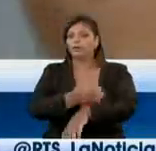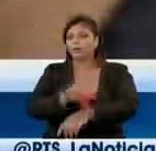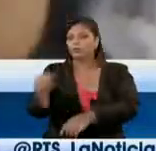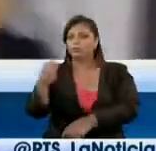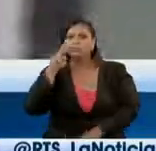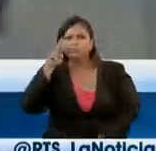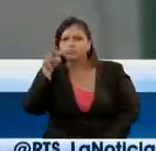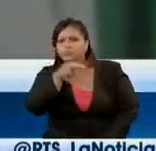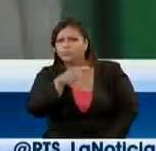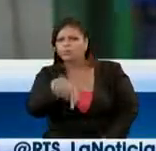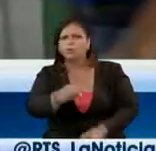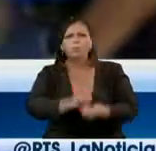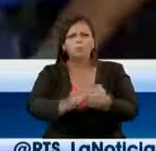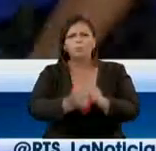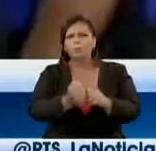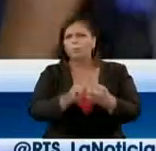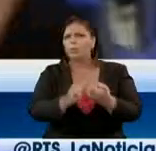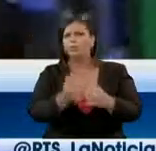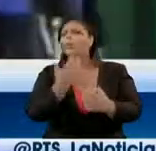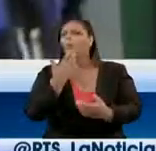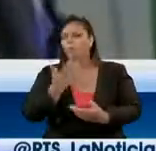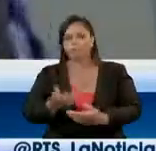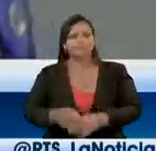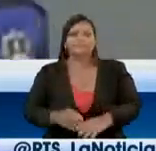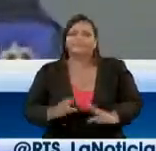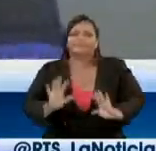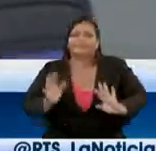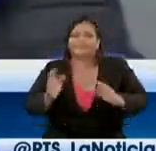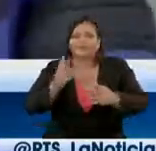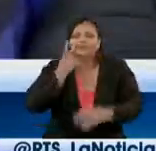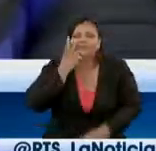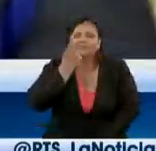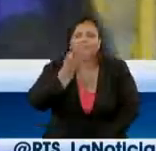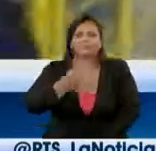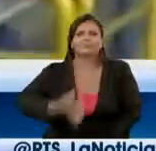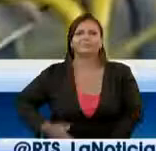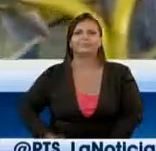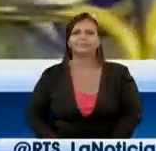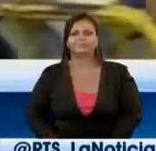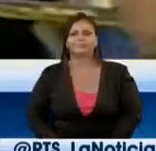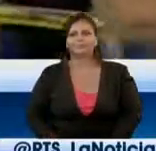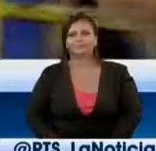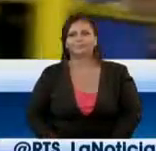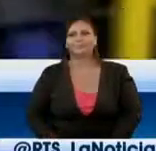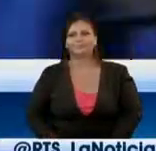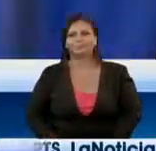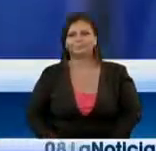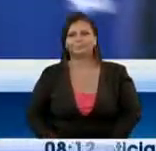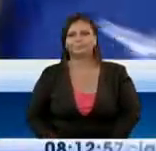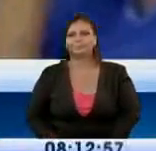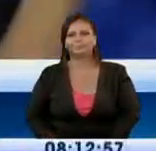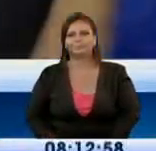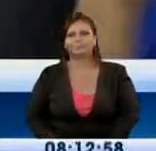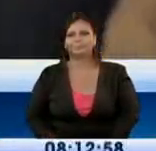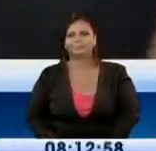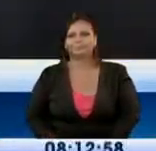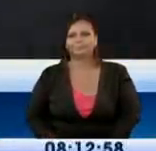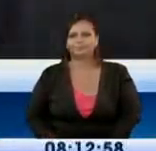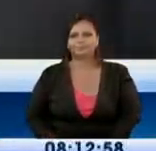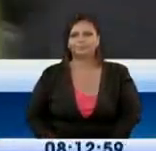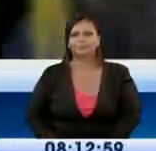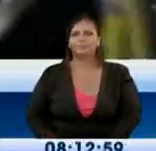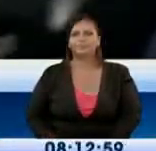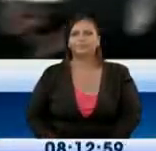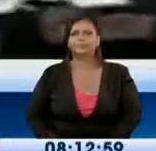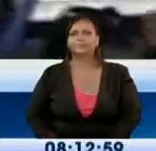no, señorita. No. Buenos días, caballero. Estamos hablando acerca de la inseguridad en este sistema de transporte. ¿Usted ha sido testigo o víctima de